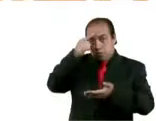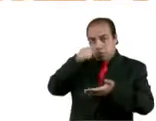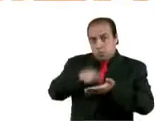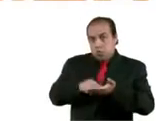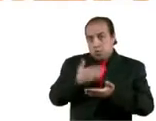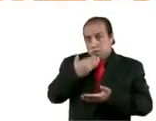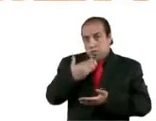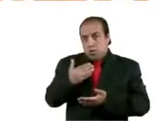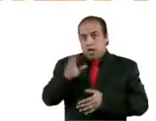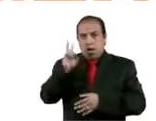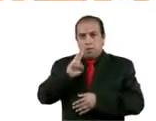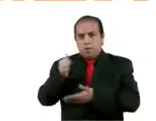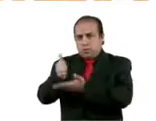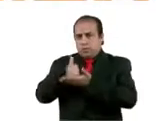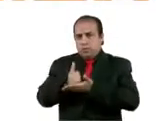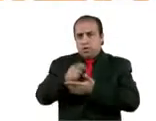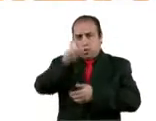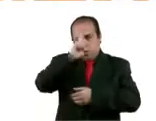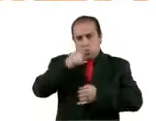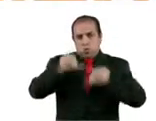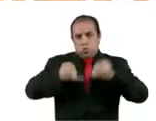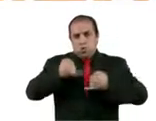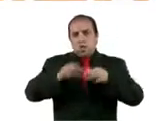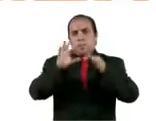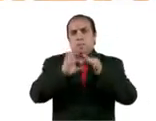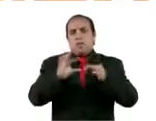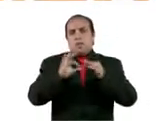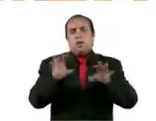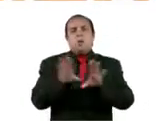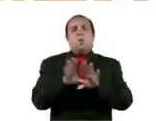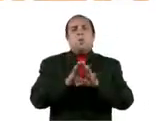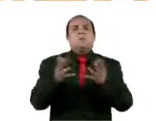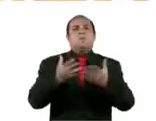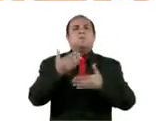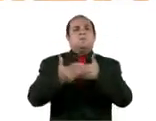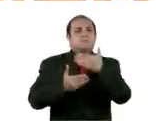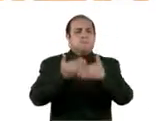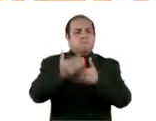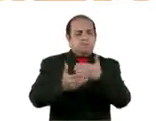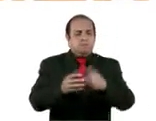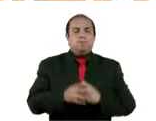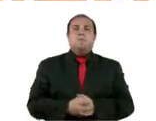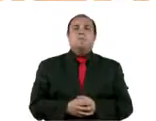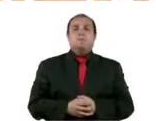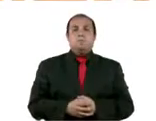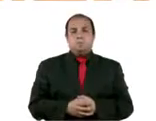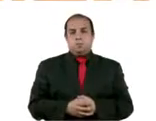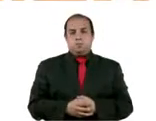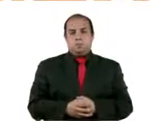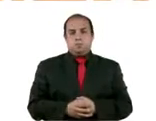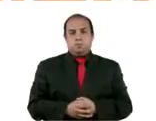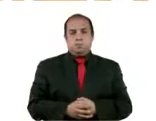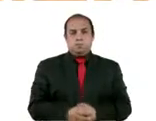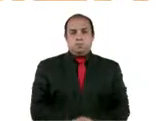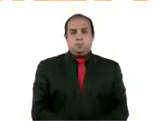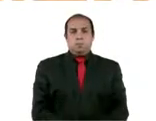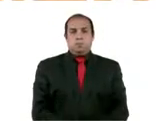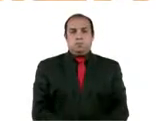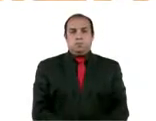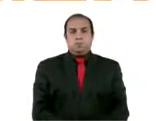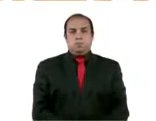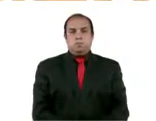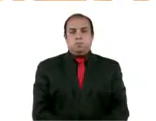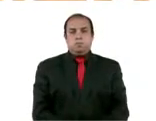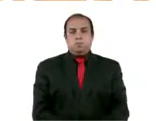si nos ayudan, a que el consejero jurídico les platique cómo fue este proceso, porque hubo mucha